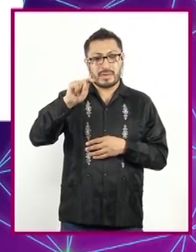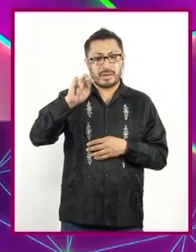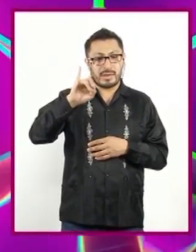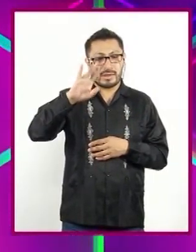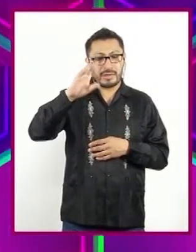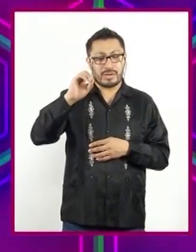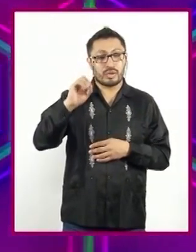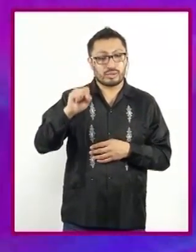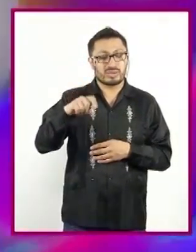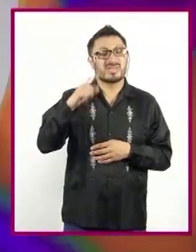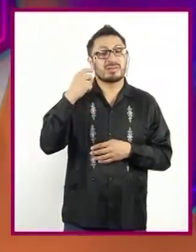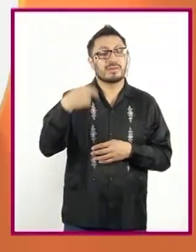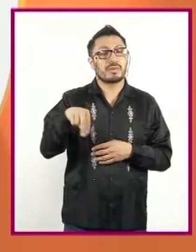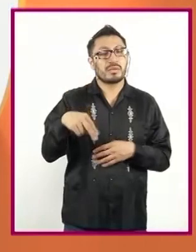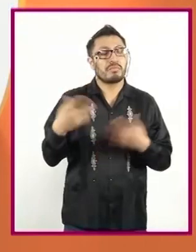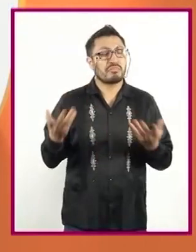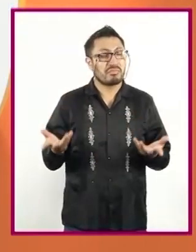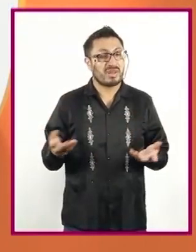llama?